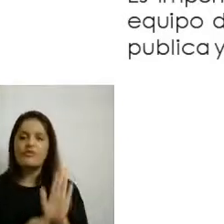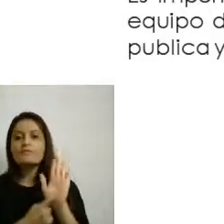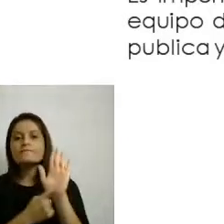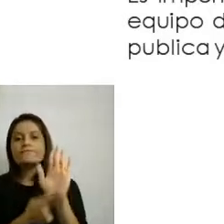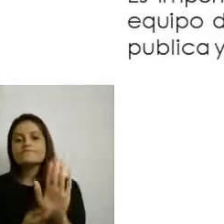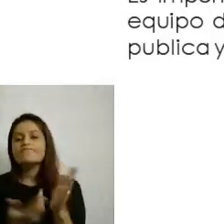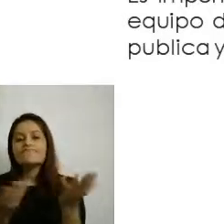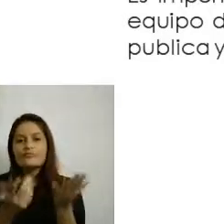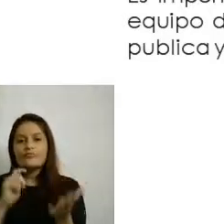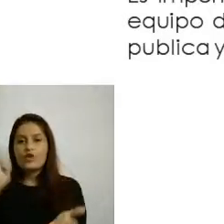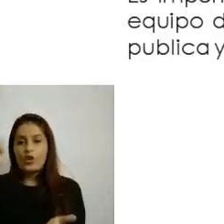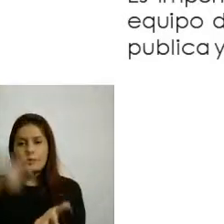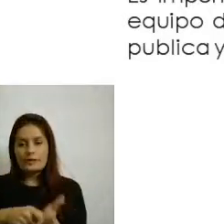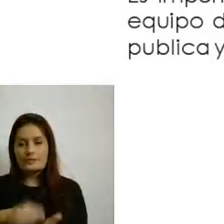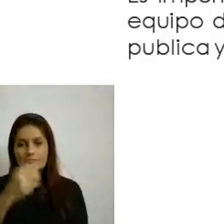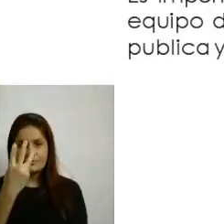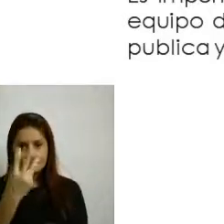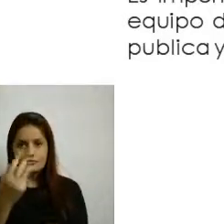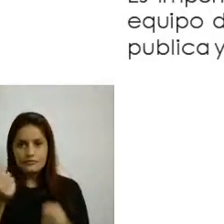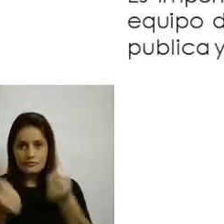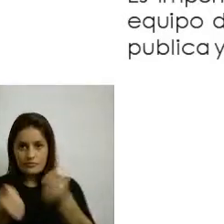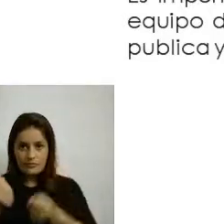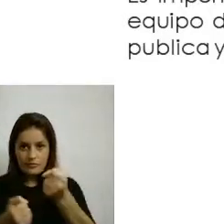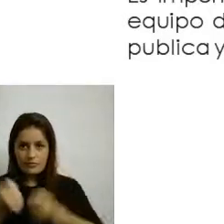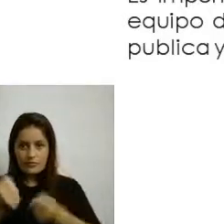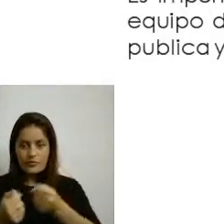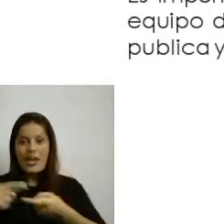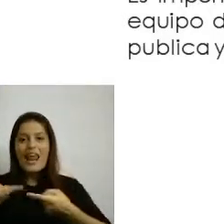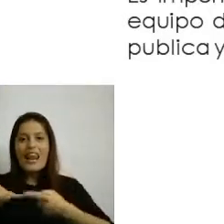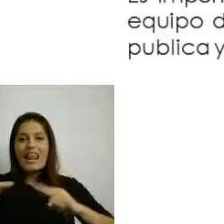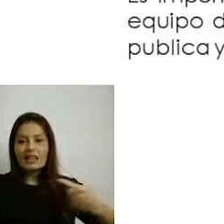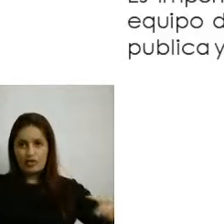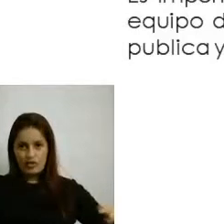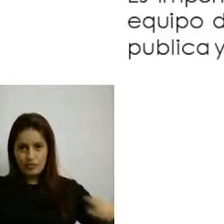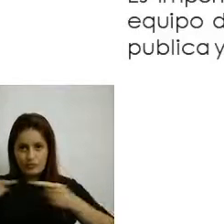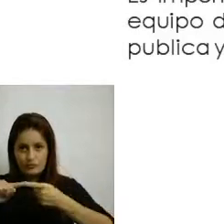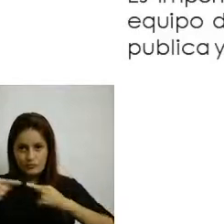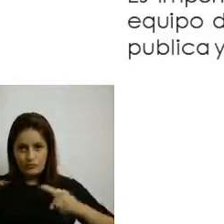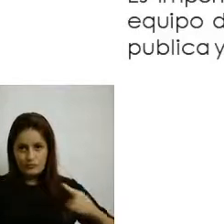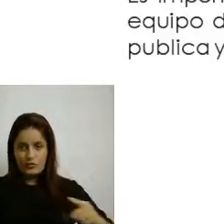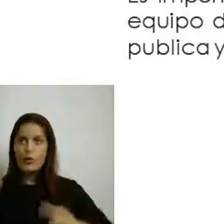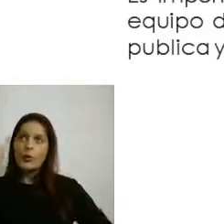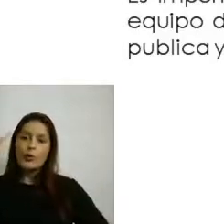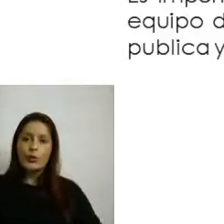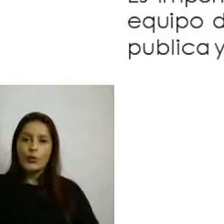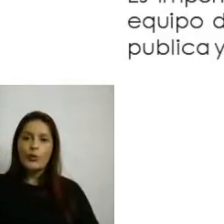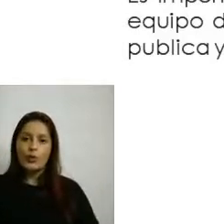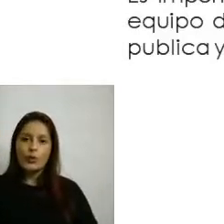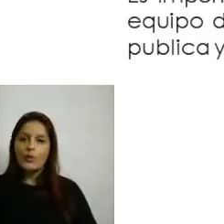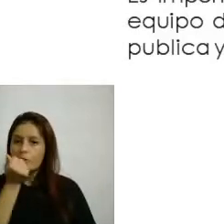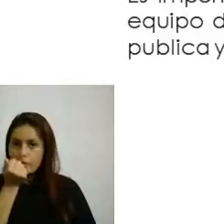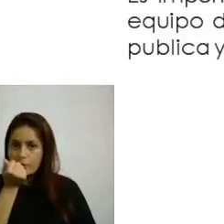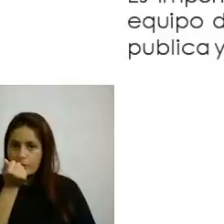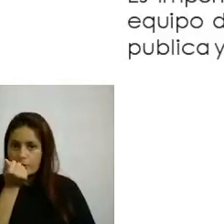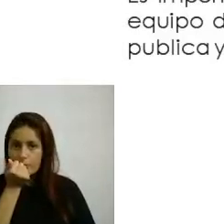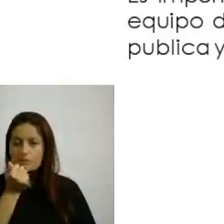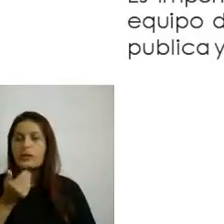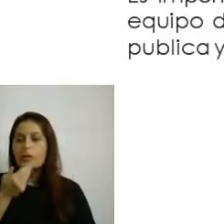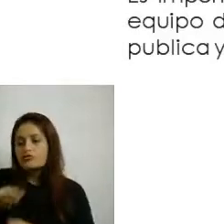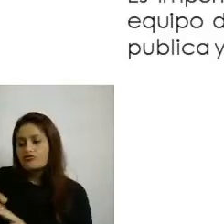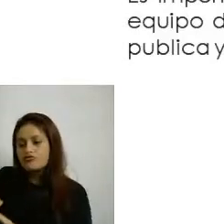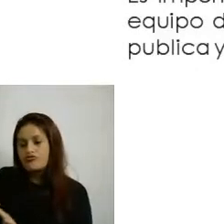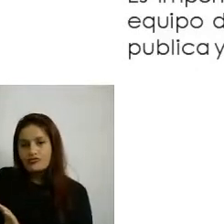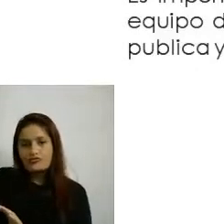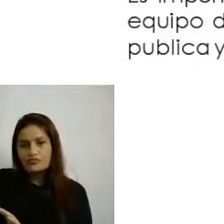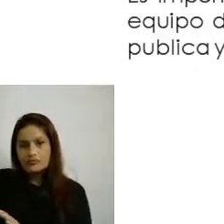en la adquisición de tres vehículos que son eléctricos, con el equipamiento compuesto por balizas, sirenas, radio y cargador. Son dos